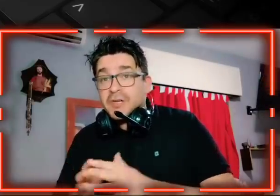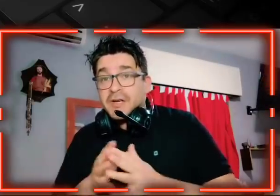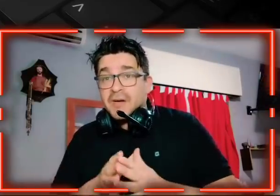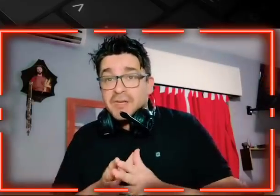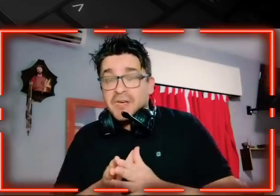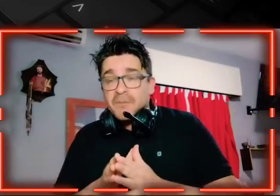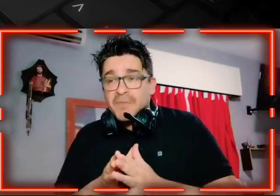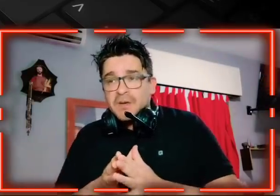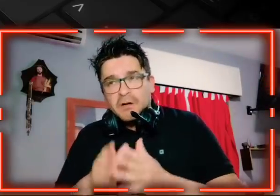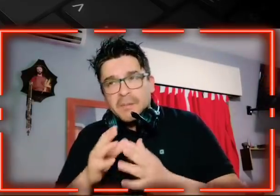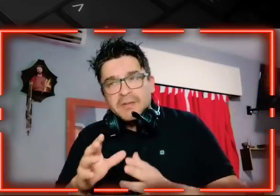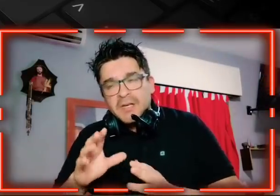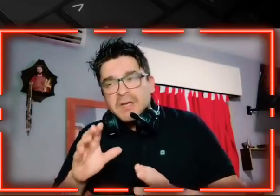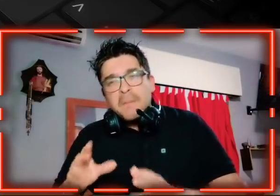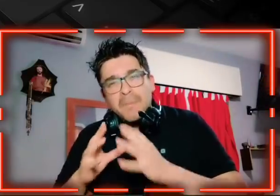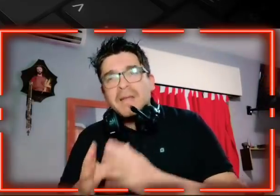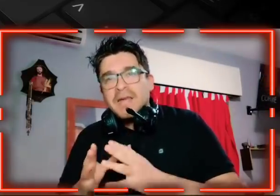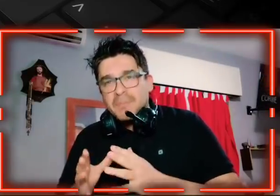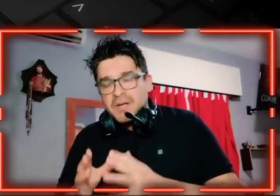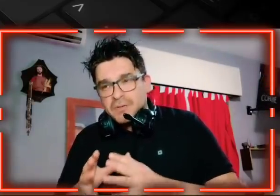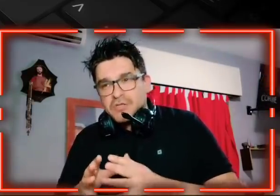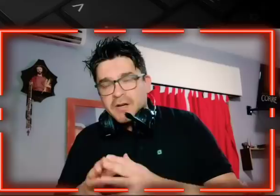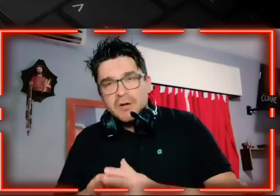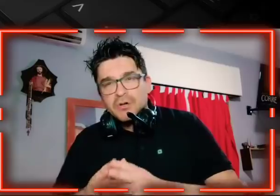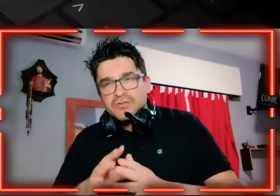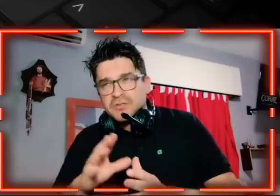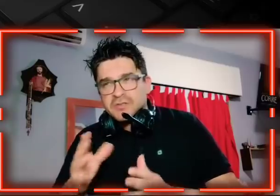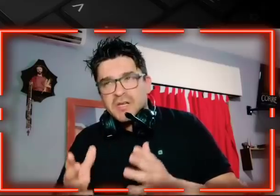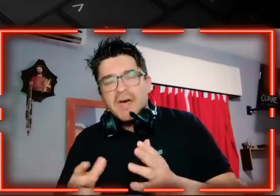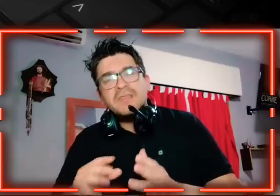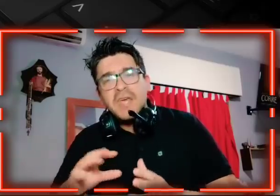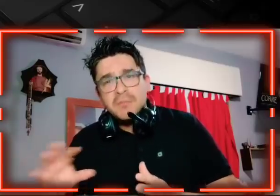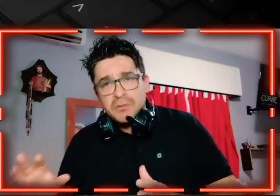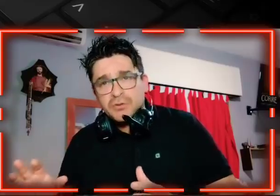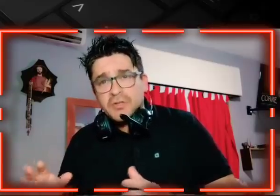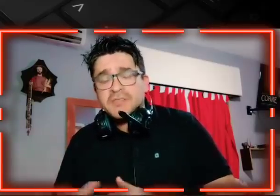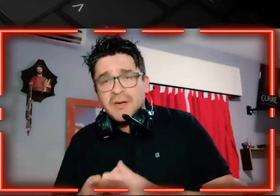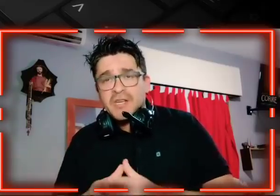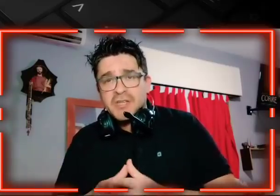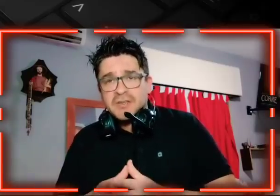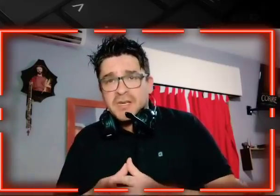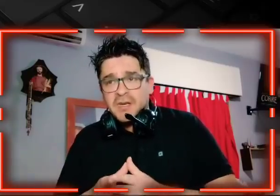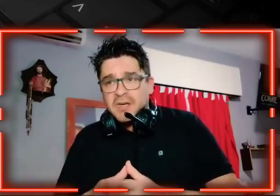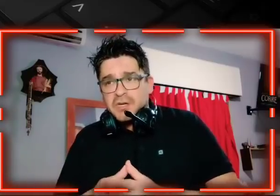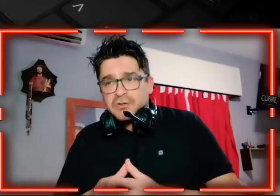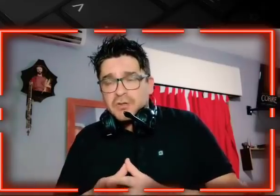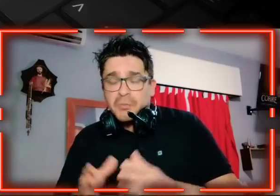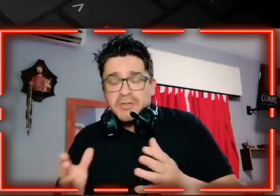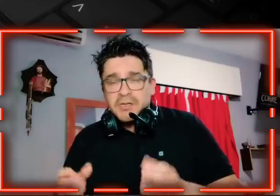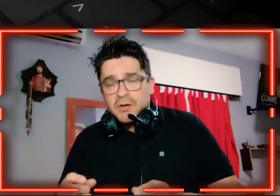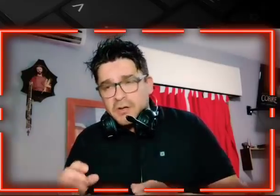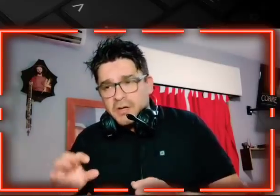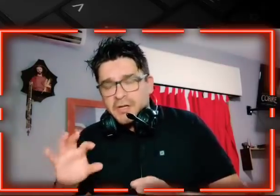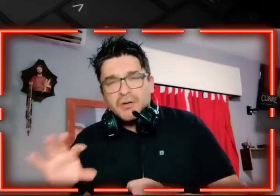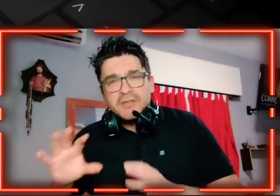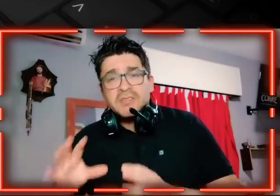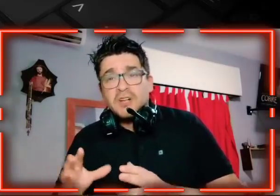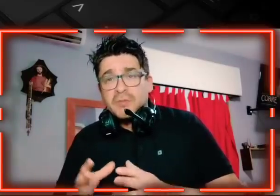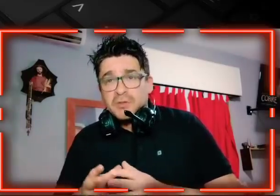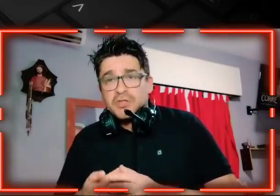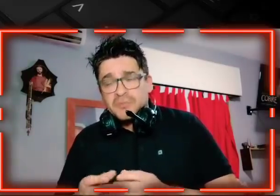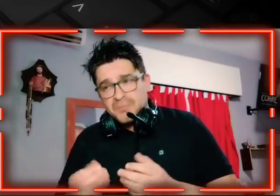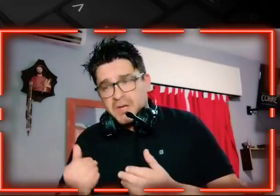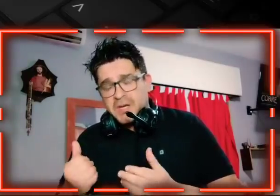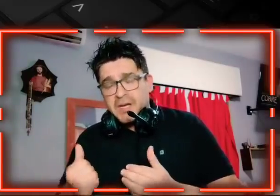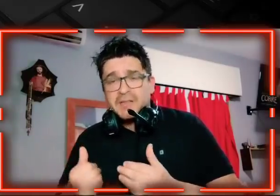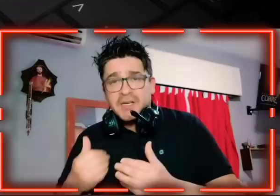busco lo mejor de cada video. Obviamente vale la pena escuchar los cerca 10 minutos de Isabel Allende. Yo, como te digo, recorté